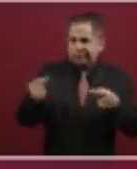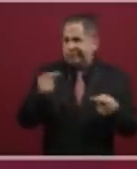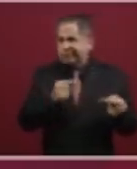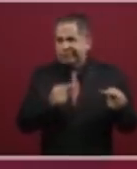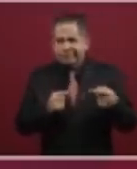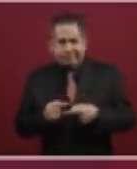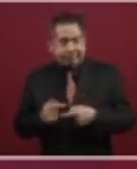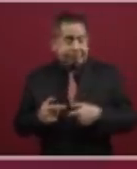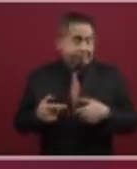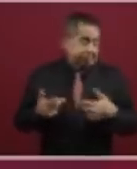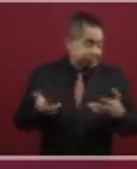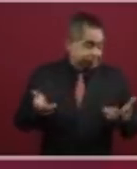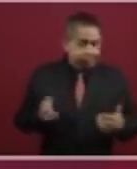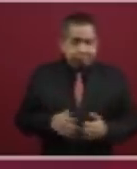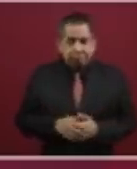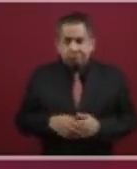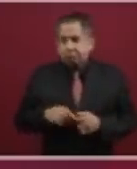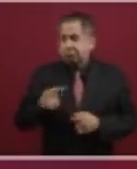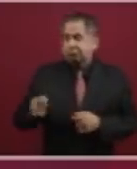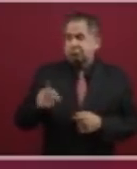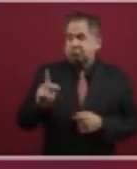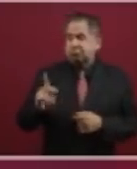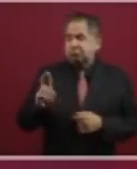y Prieto